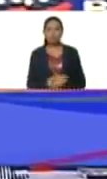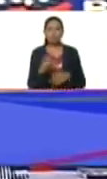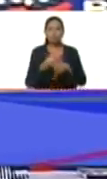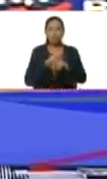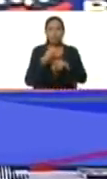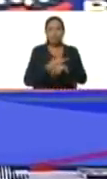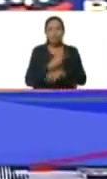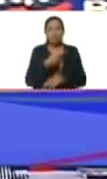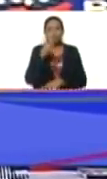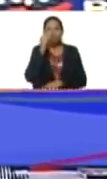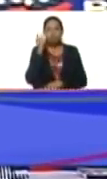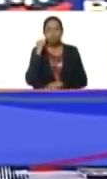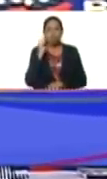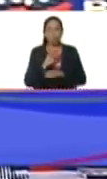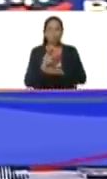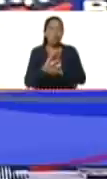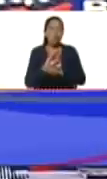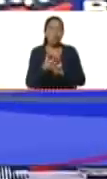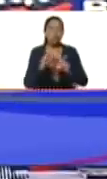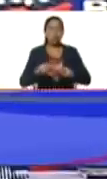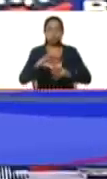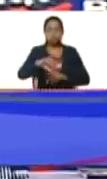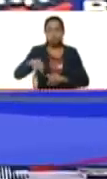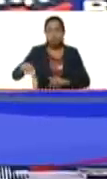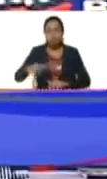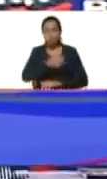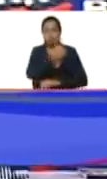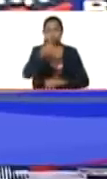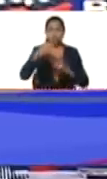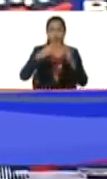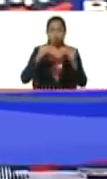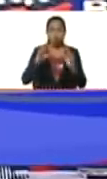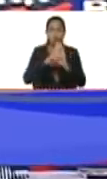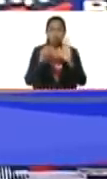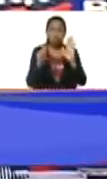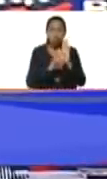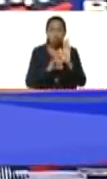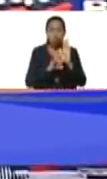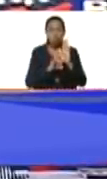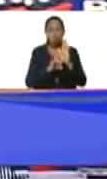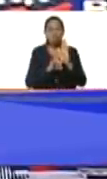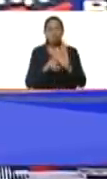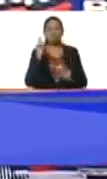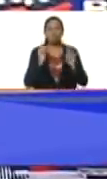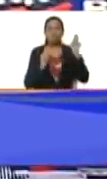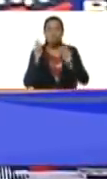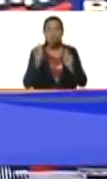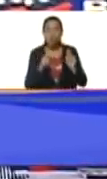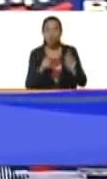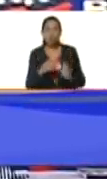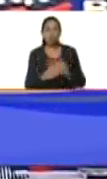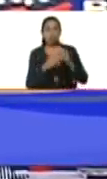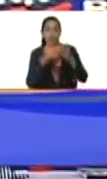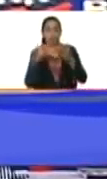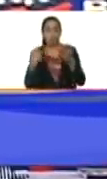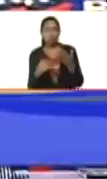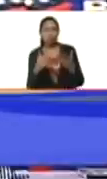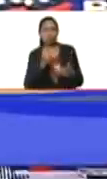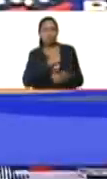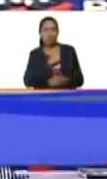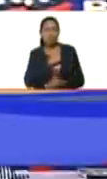gobernadores, protectores, todos, todos, constituyentes, diputados, diputados, legisladores, legisladoras,